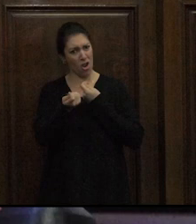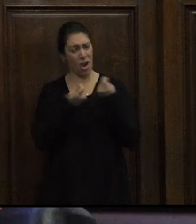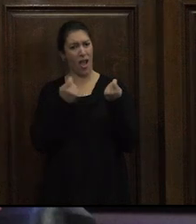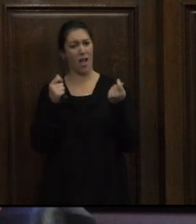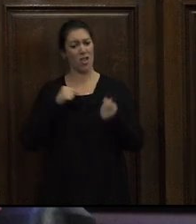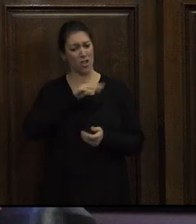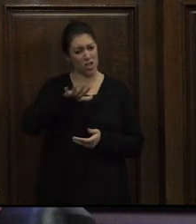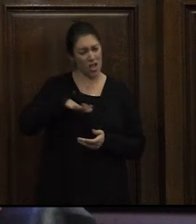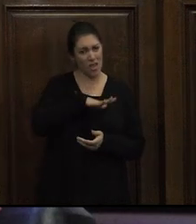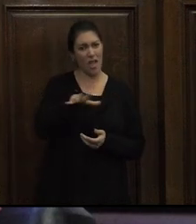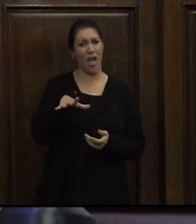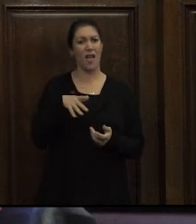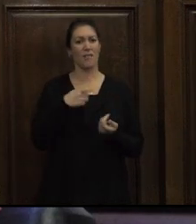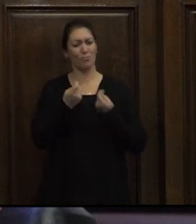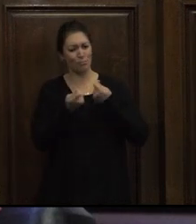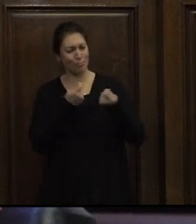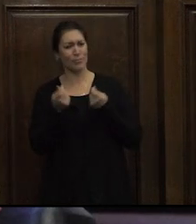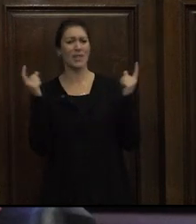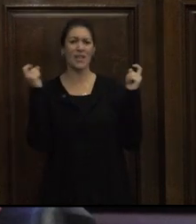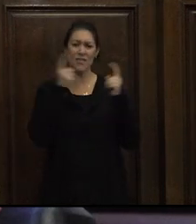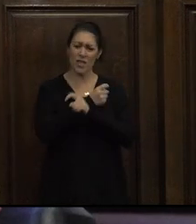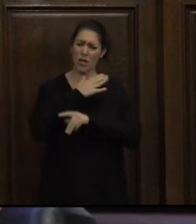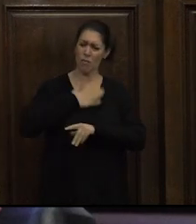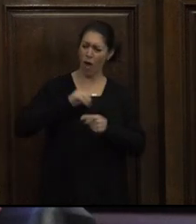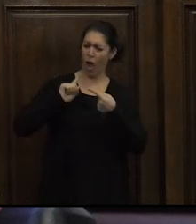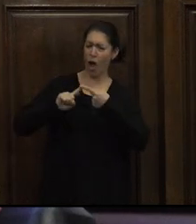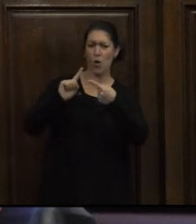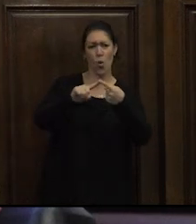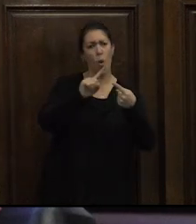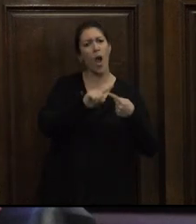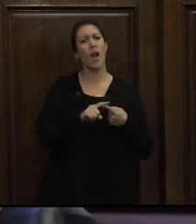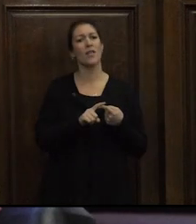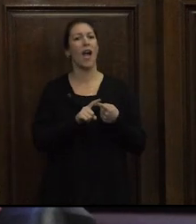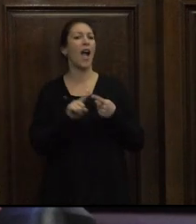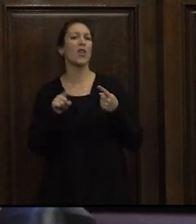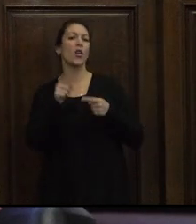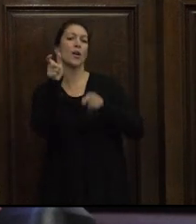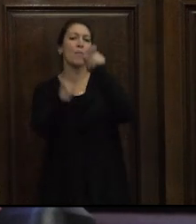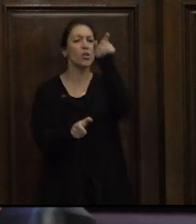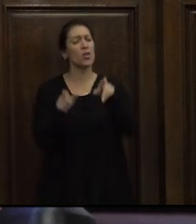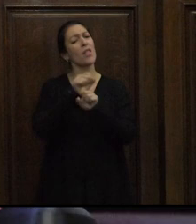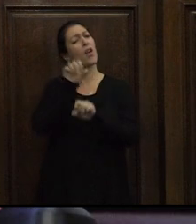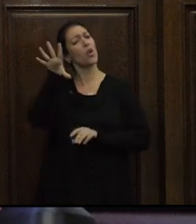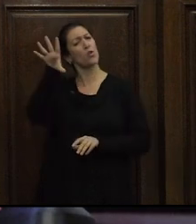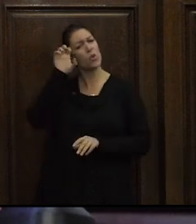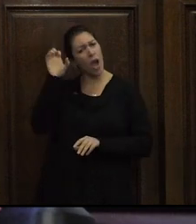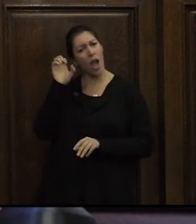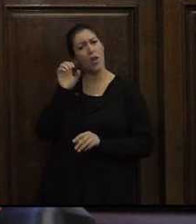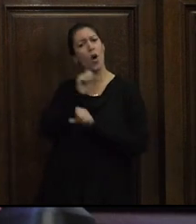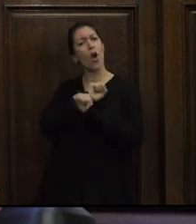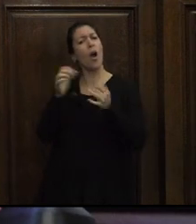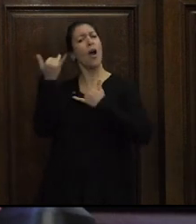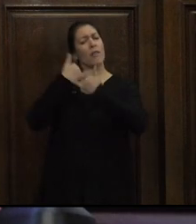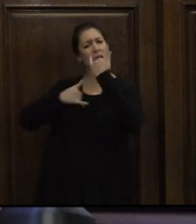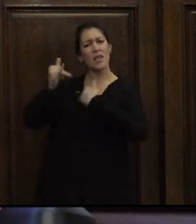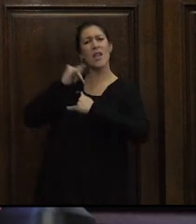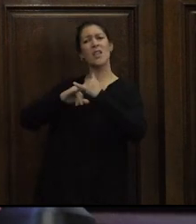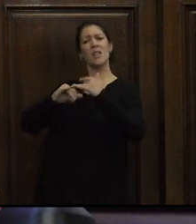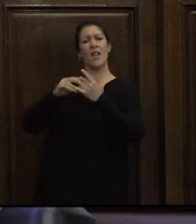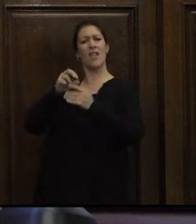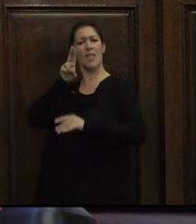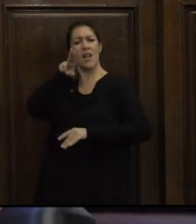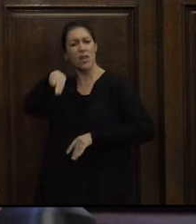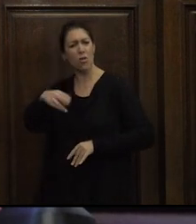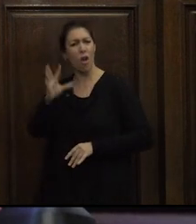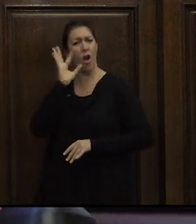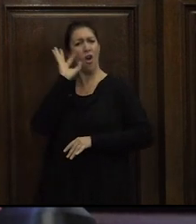¿no? Encontrar, conseguir consensos, ¿no? Decir, no, no hay que matar al otro, hay que escucharlo, el otro tiene razón, pedirle perdón,